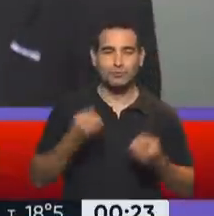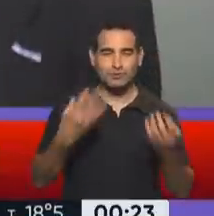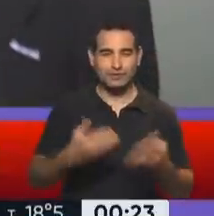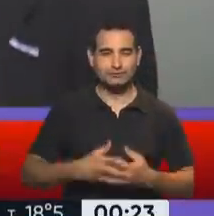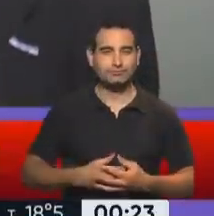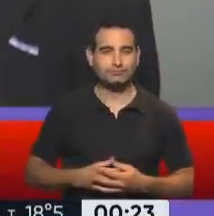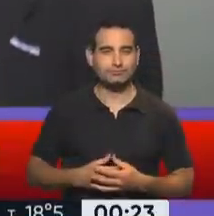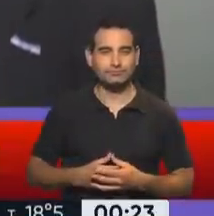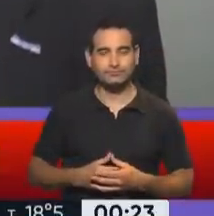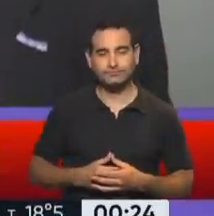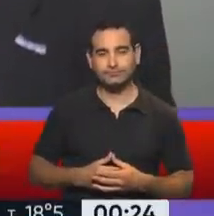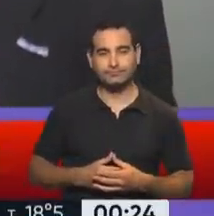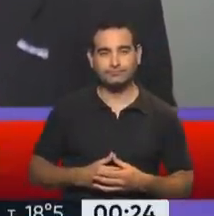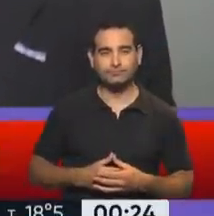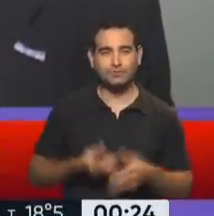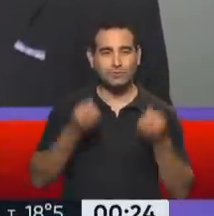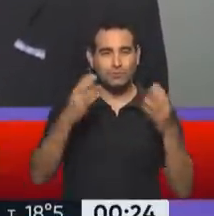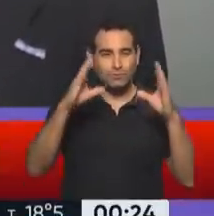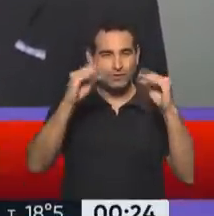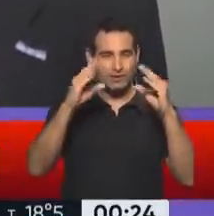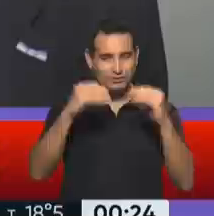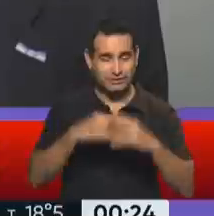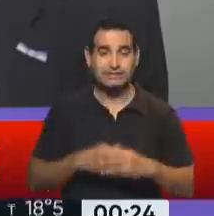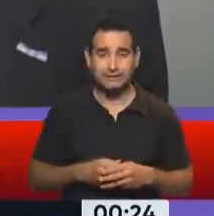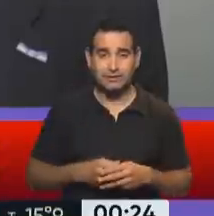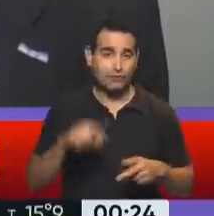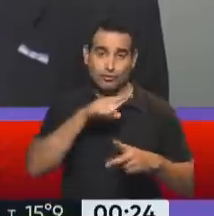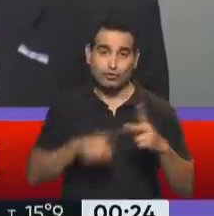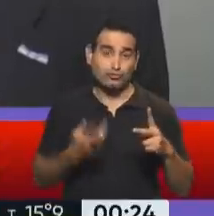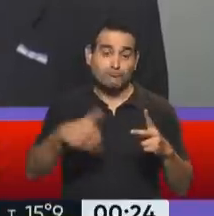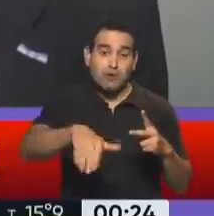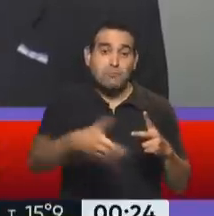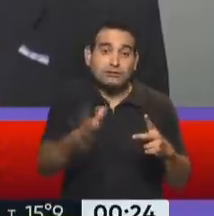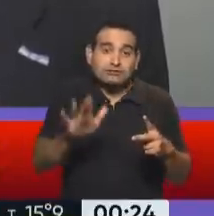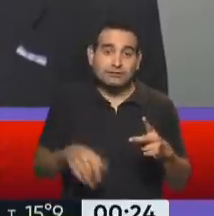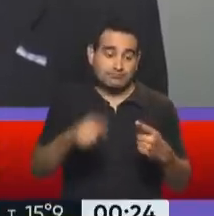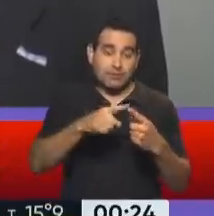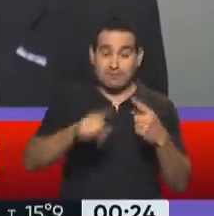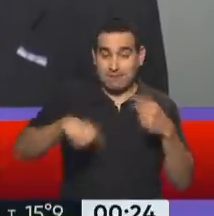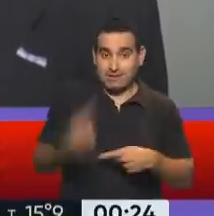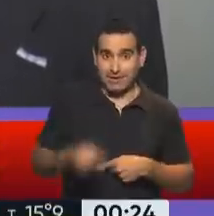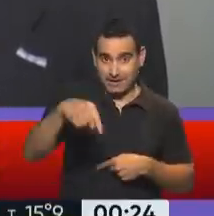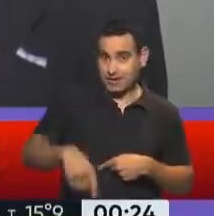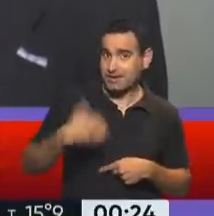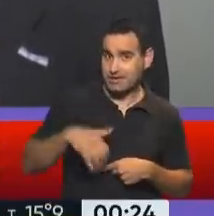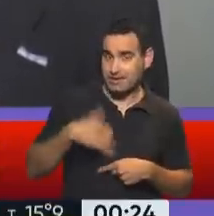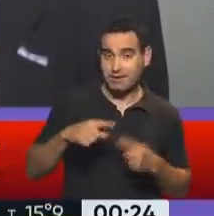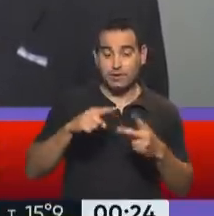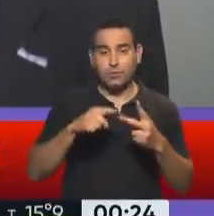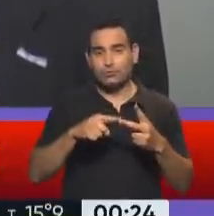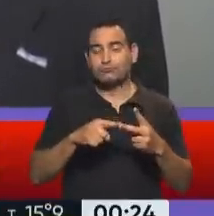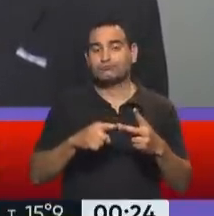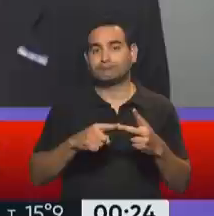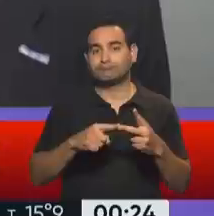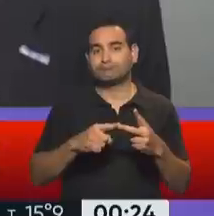estás? ¿Qué tal? Buenas noches. Hay dos escenarios, uno que se va a empezar a jugar mañana aquí en la Argentina y otro que